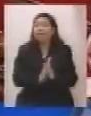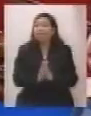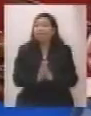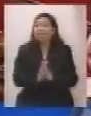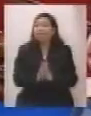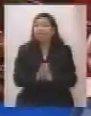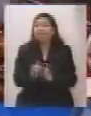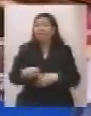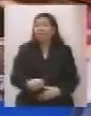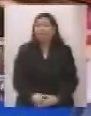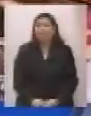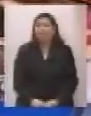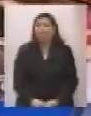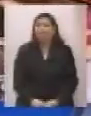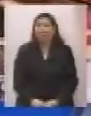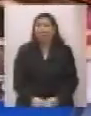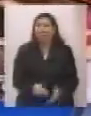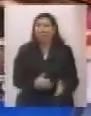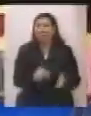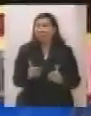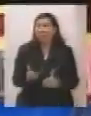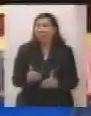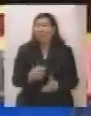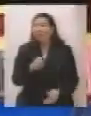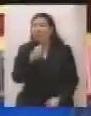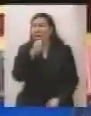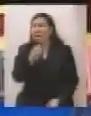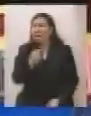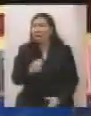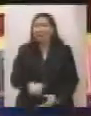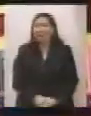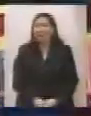los hermanos discapacitados informó en mondragón central de noticias del congreso